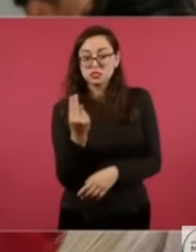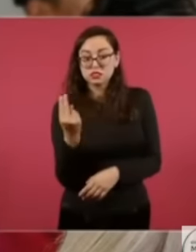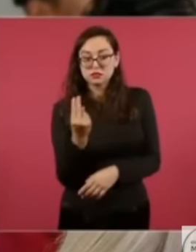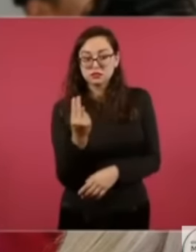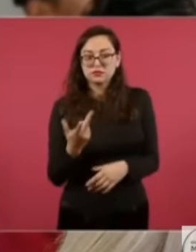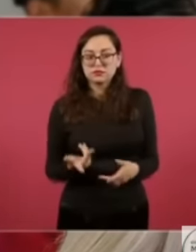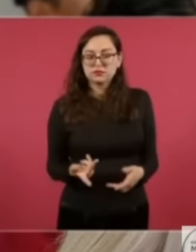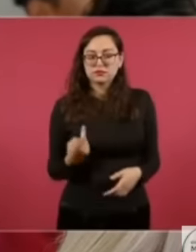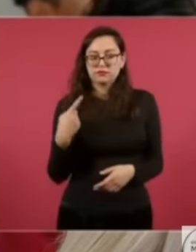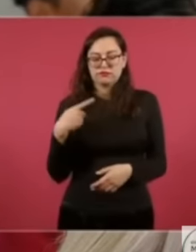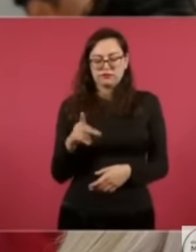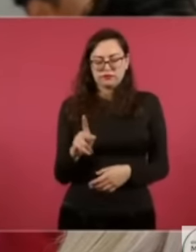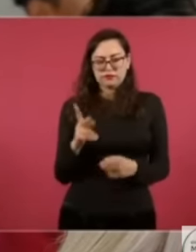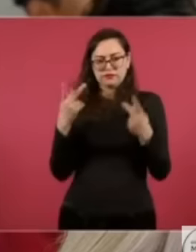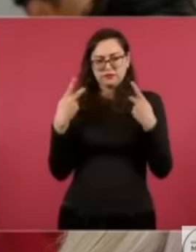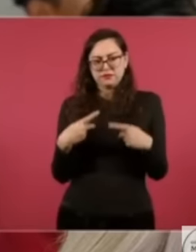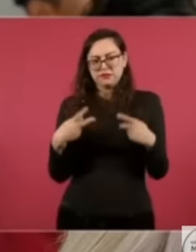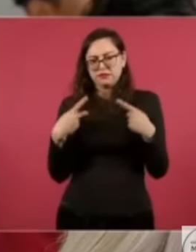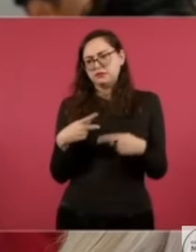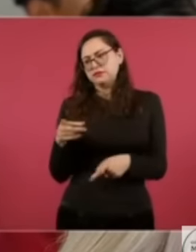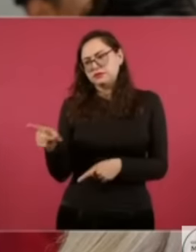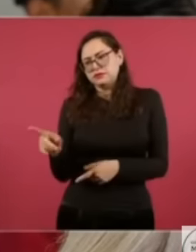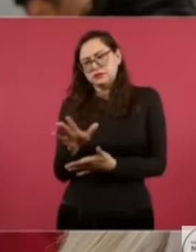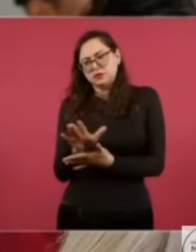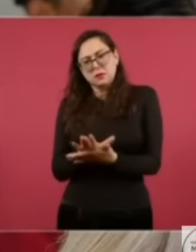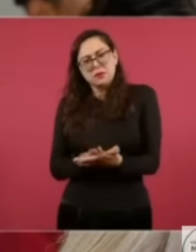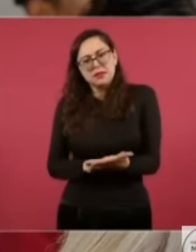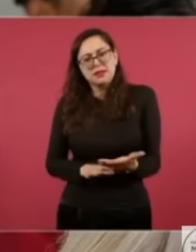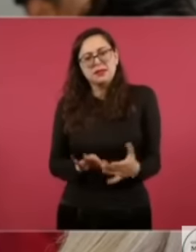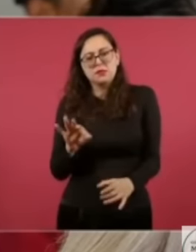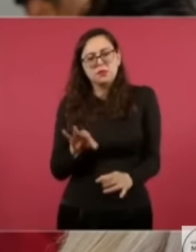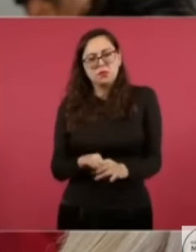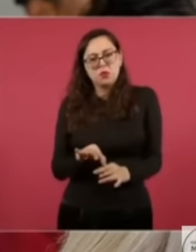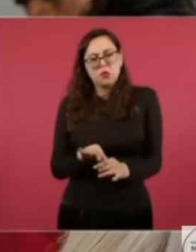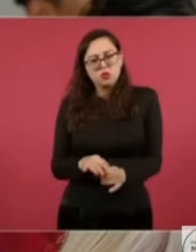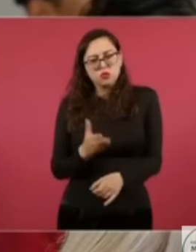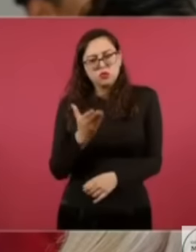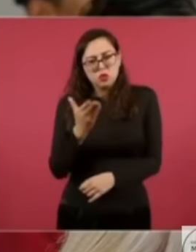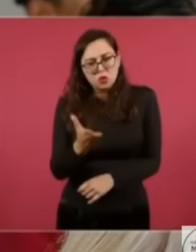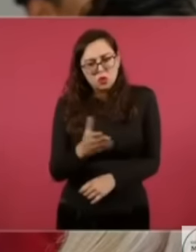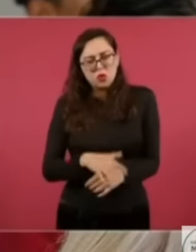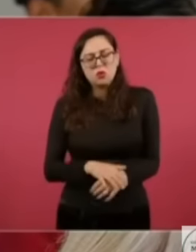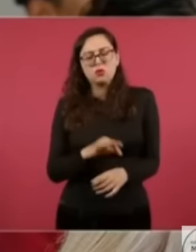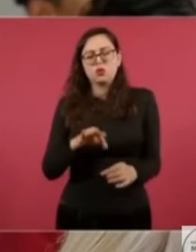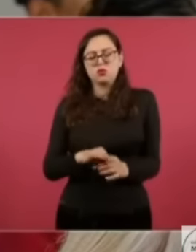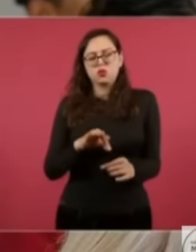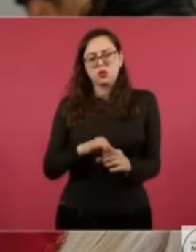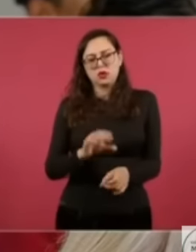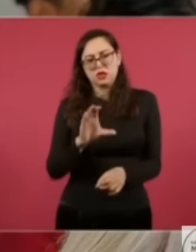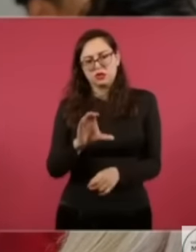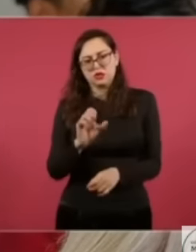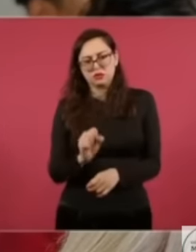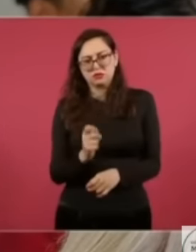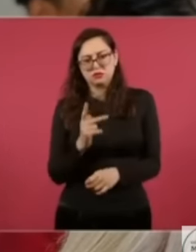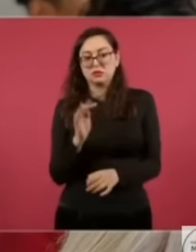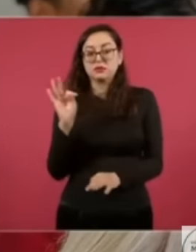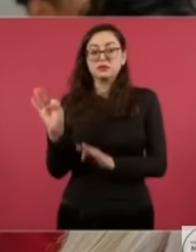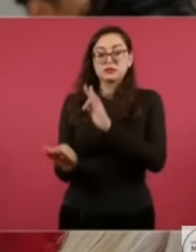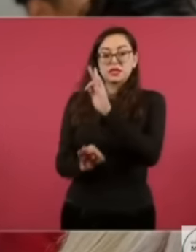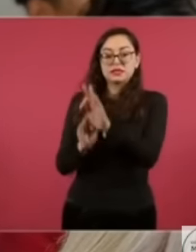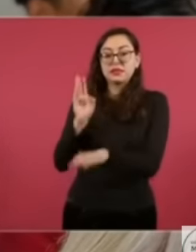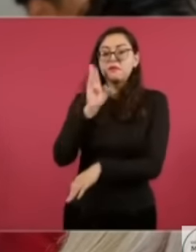Pero alguien del pueblo, alguien que votó por usted, alguien que volvió a votar por Sheinbaum, ¿por qué le dan ese trato? ¿Por qué